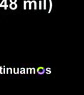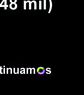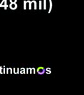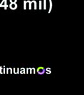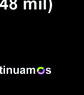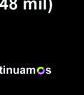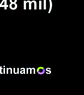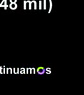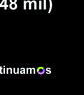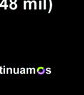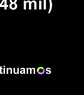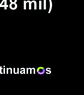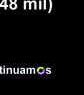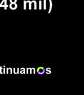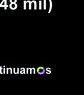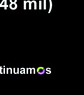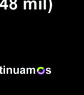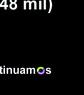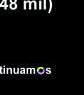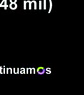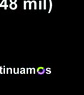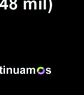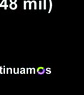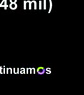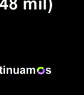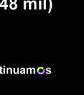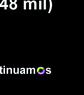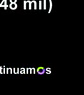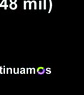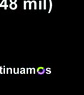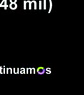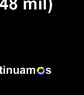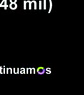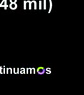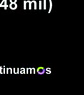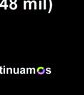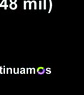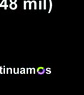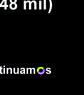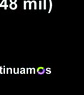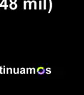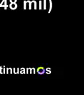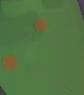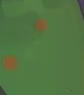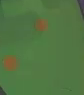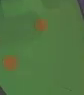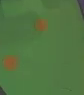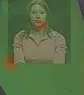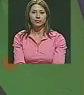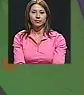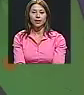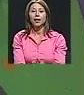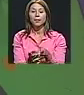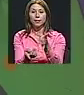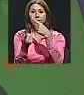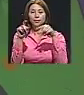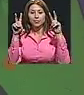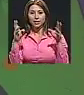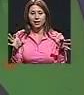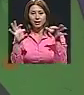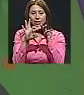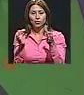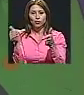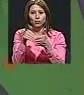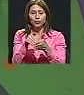La respuesta de la trivia Nexus es mujeres, 148.000. Continúen con más de Nexus. Regresamos a Nexus. Hoy